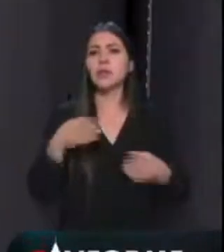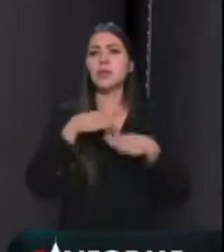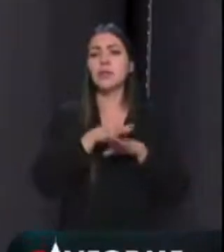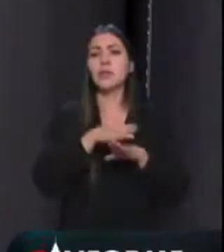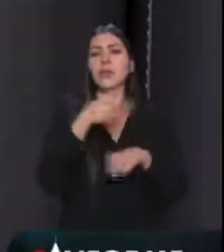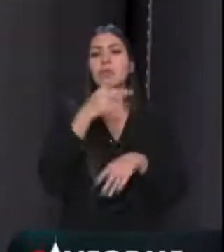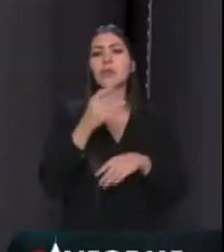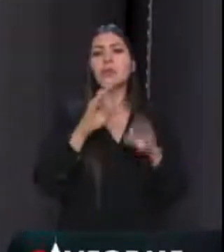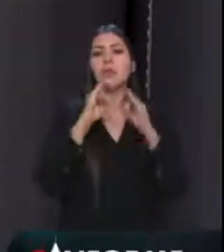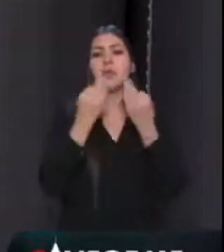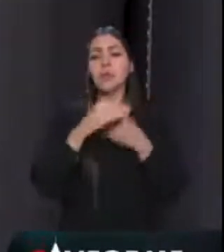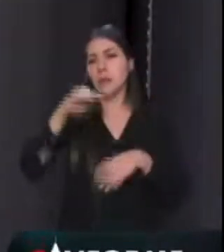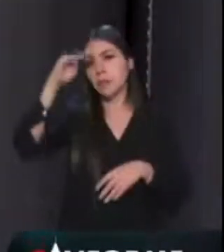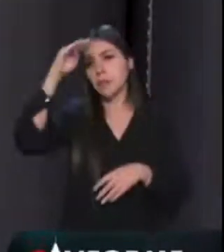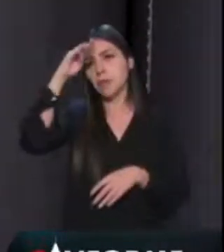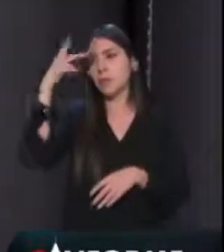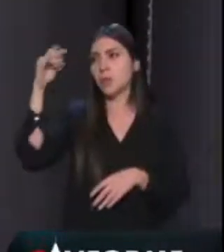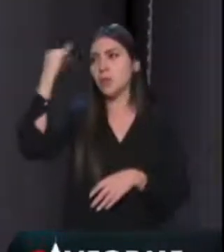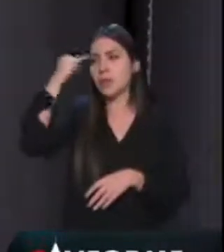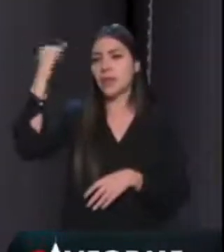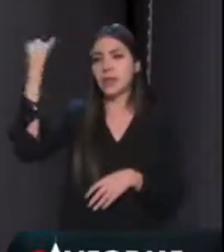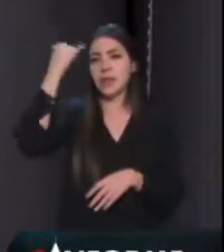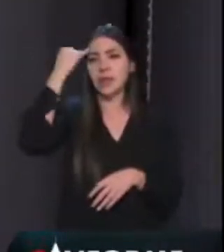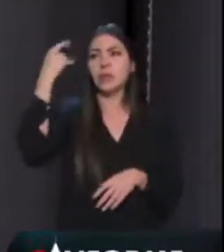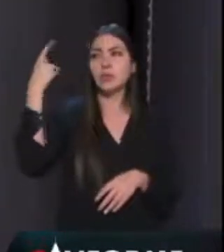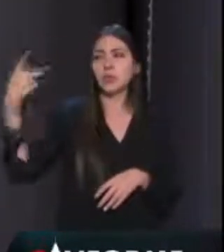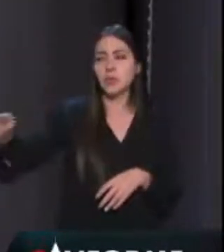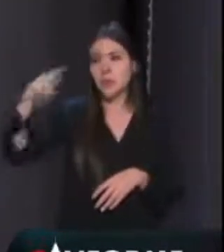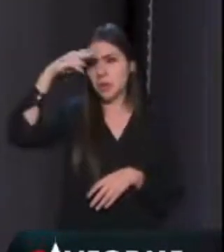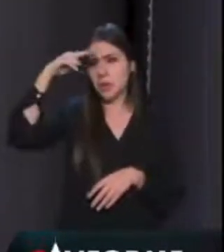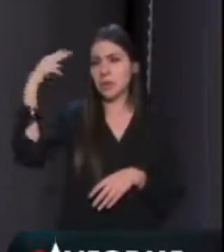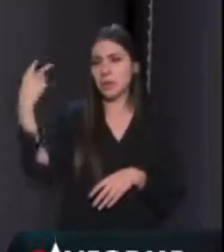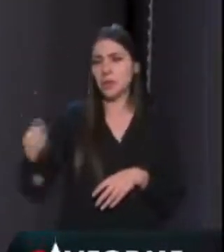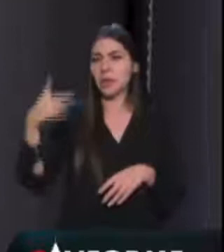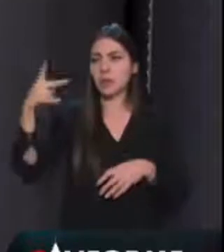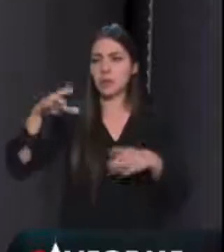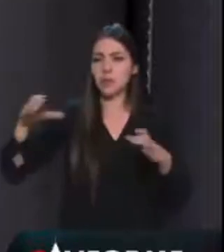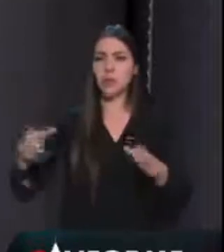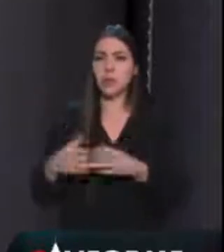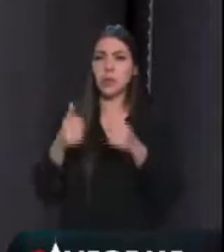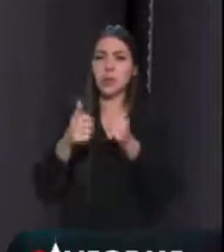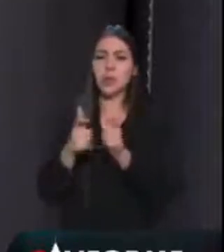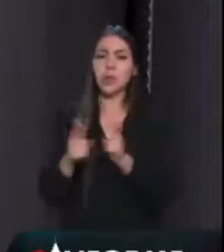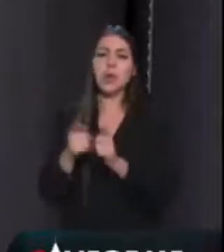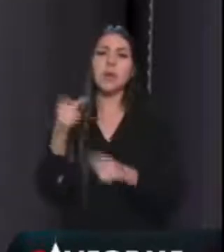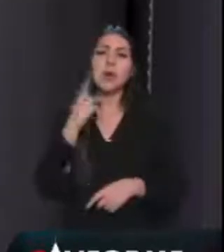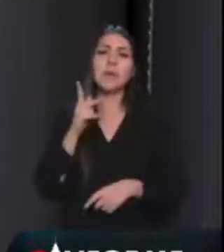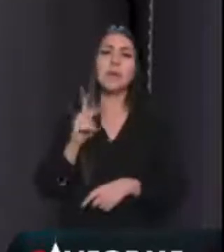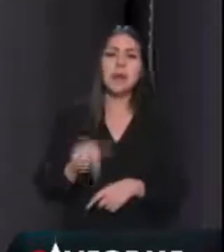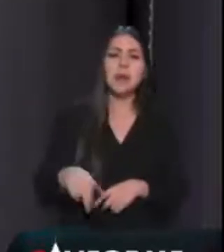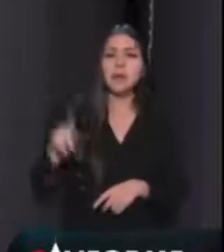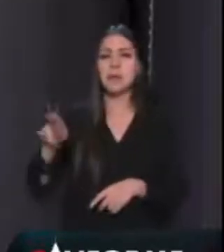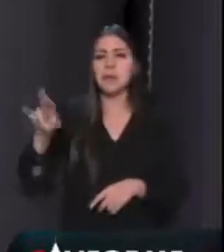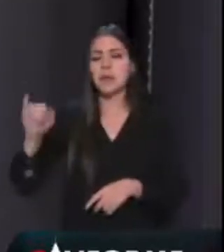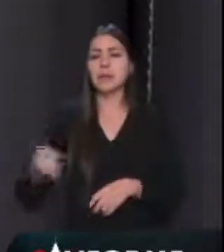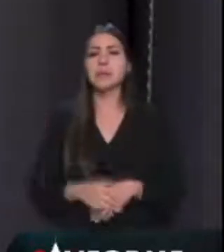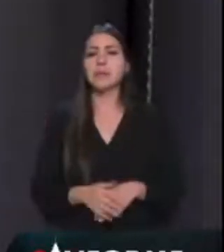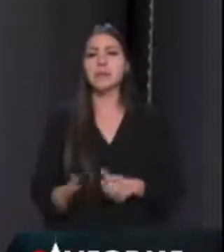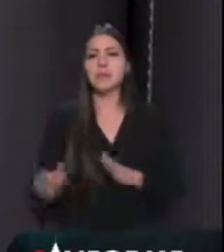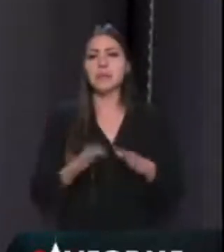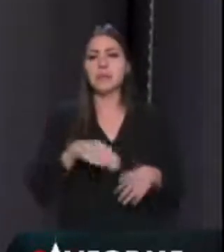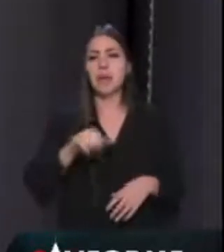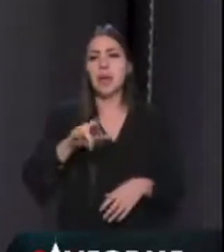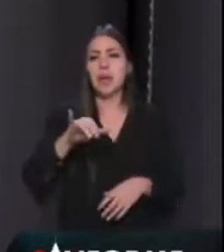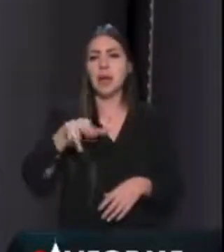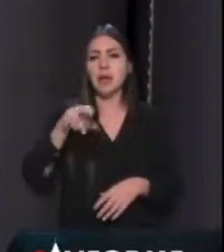ideológico, pero un sentido ideológico de la derecha mexicana, no de la derecha internacional. Aquí está Mariano Rajoy, 2008, el